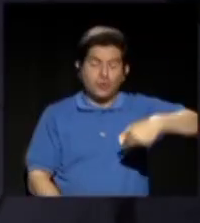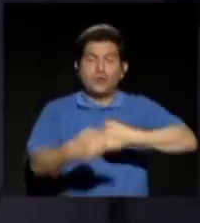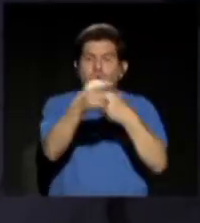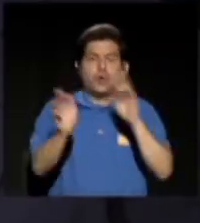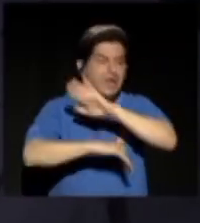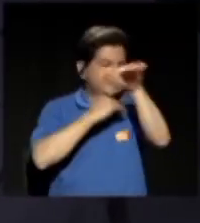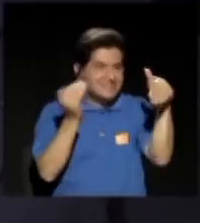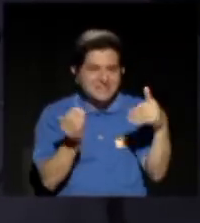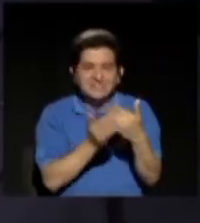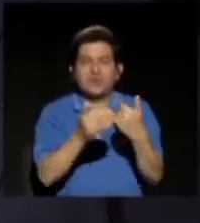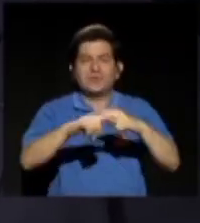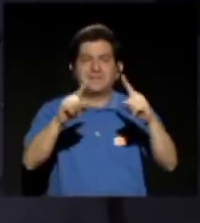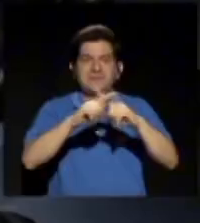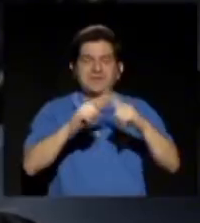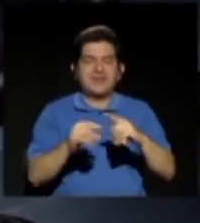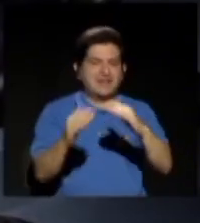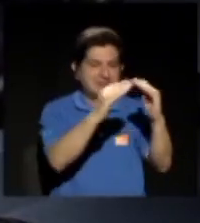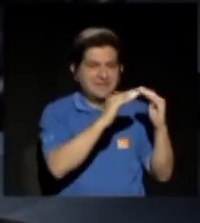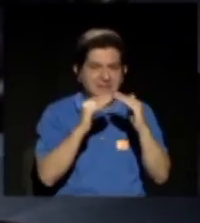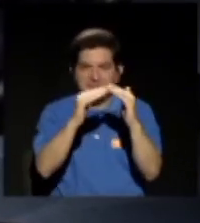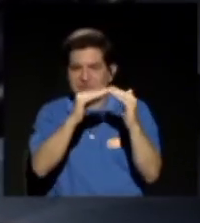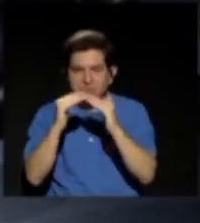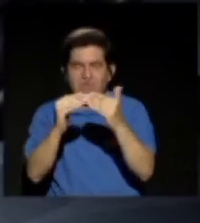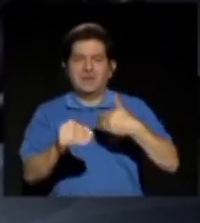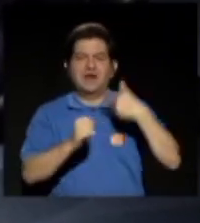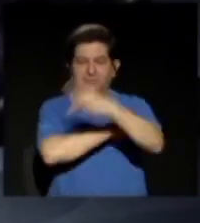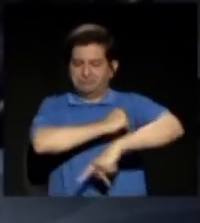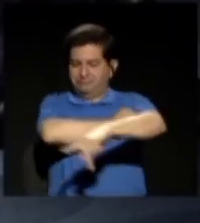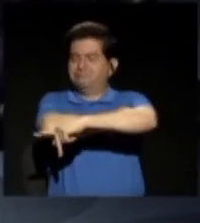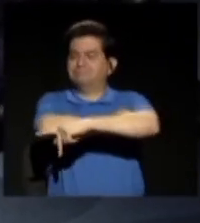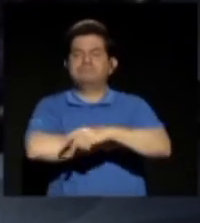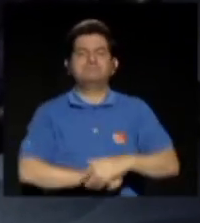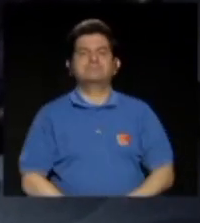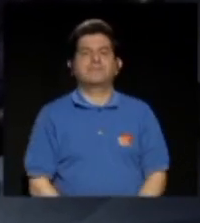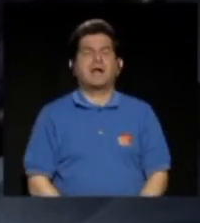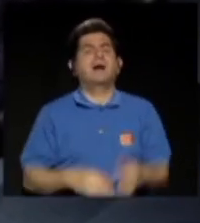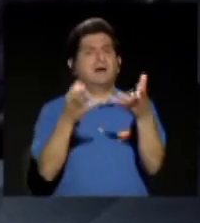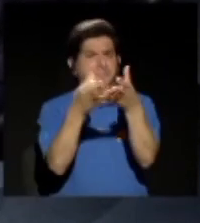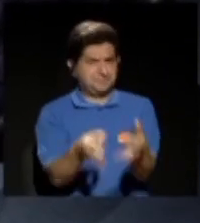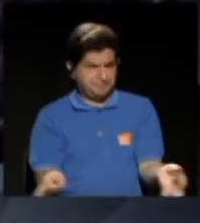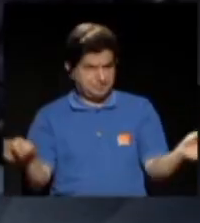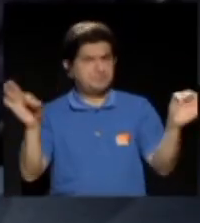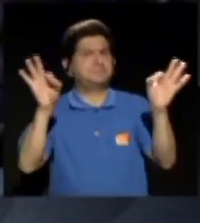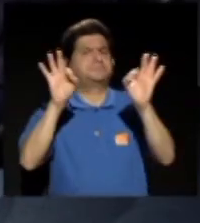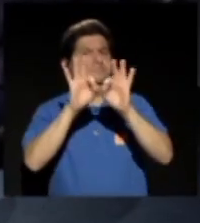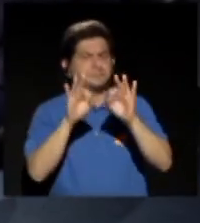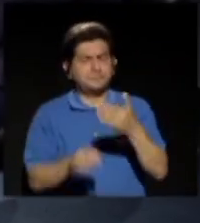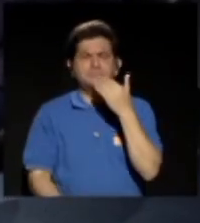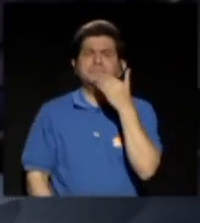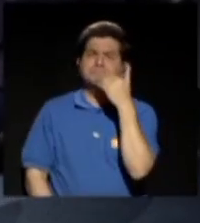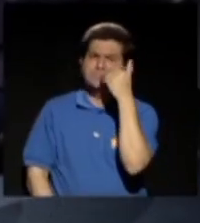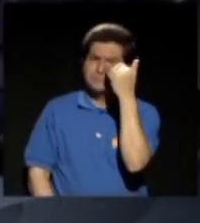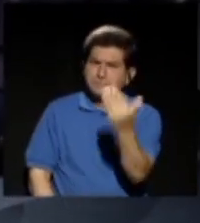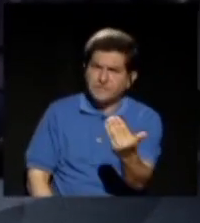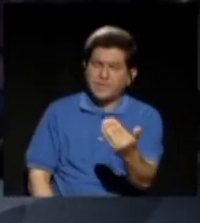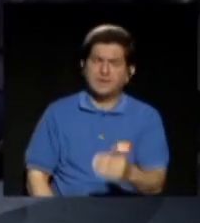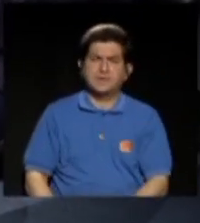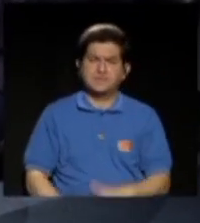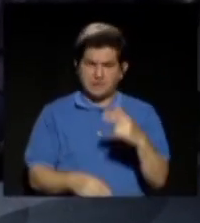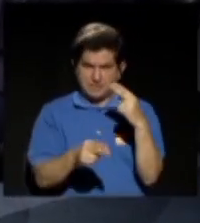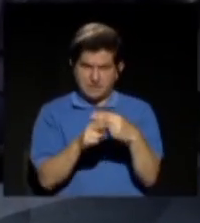en todas las regiones urbanas del país. Claro, y también vale la pena agradecer, y aquí a